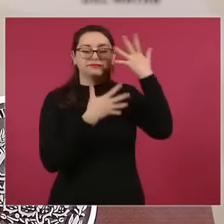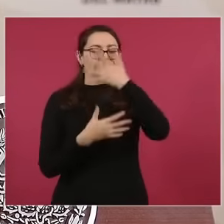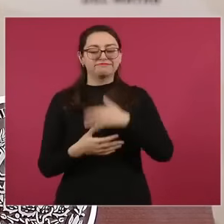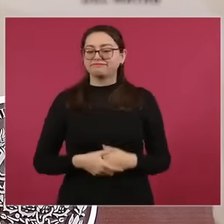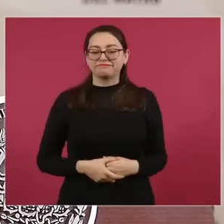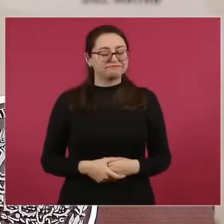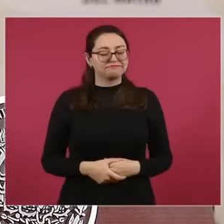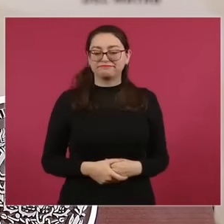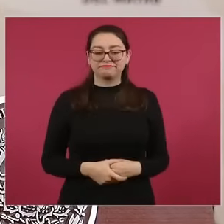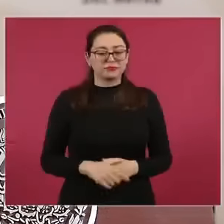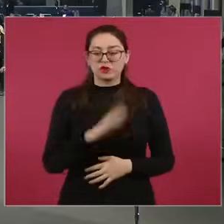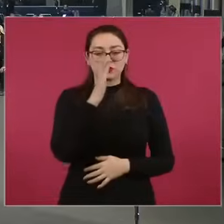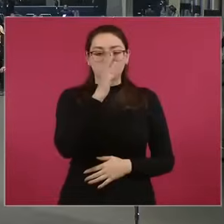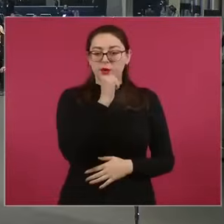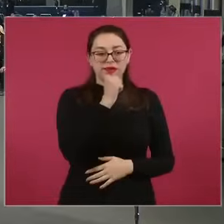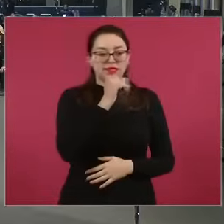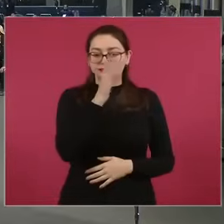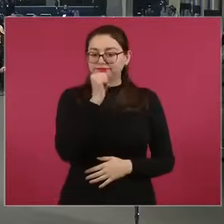poder.